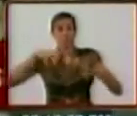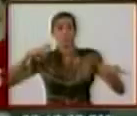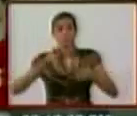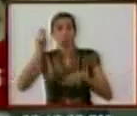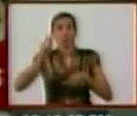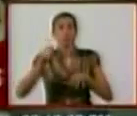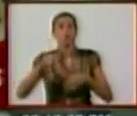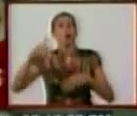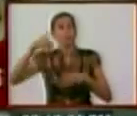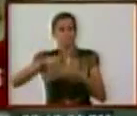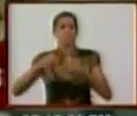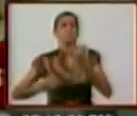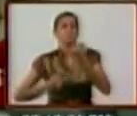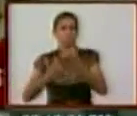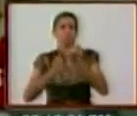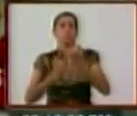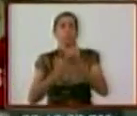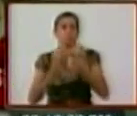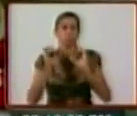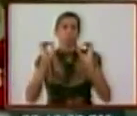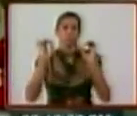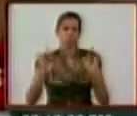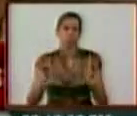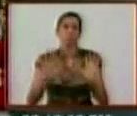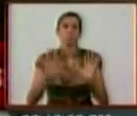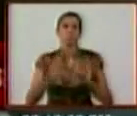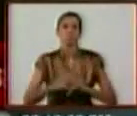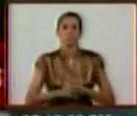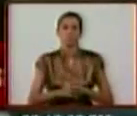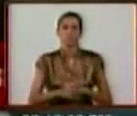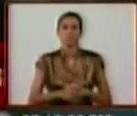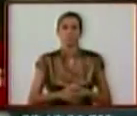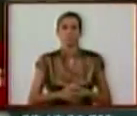para la aprobación de la ley habilitante. Estas declaraciones fueron ofrecidas.